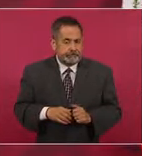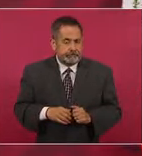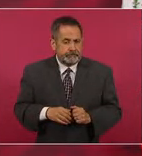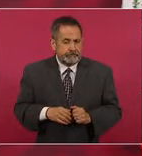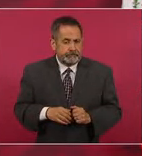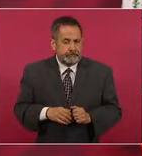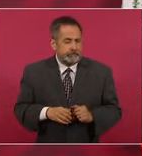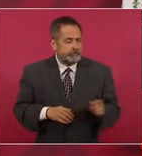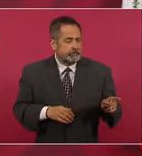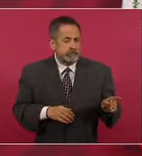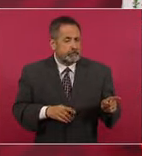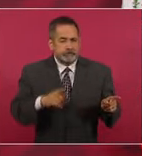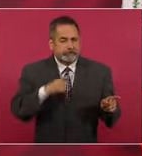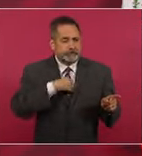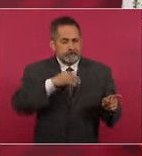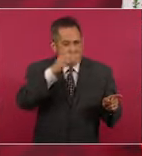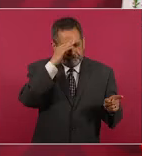pensaba